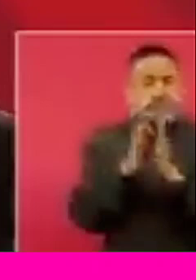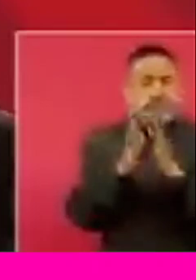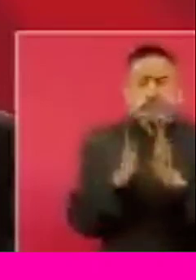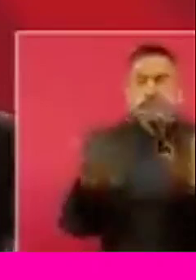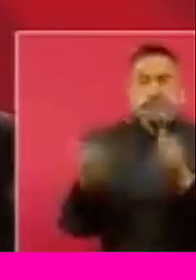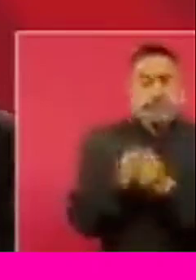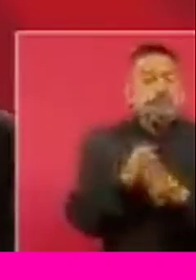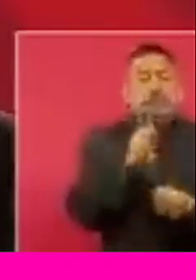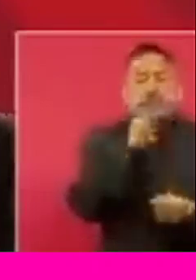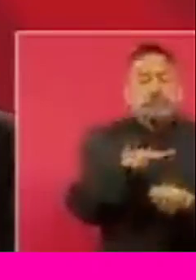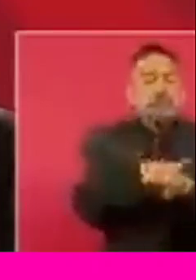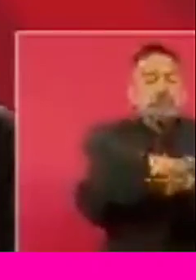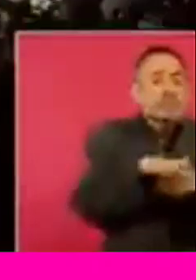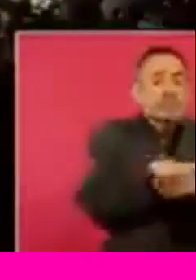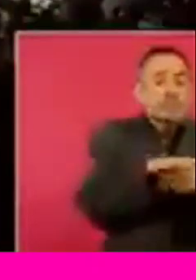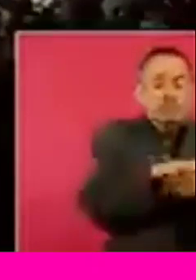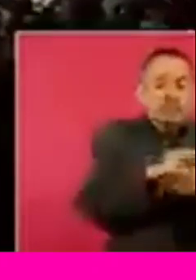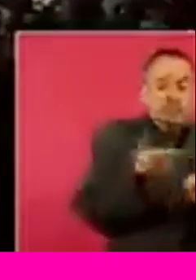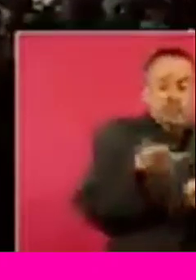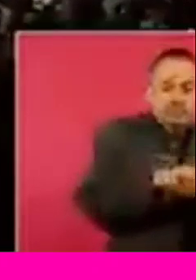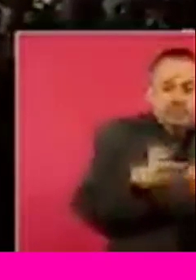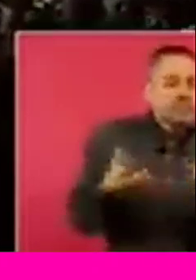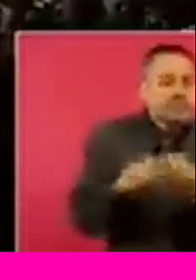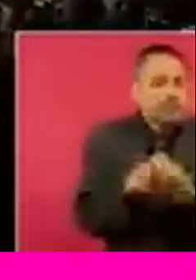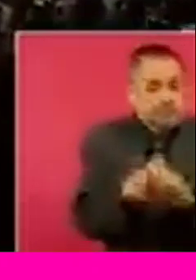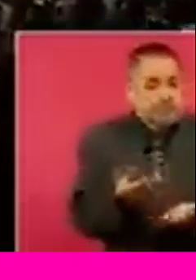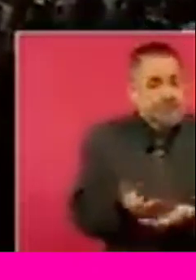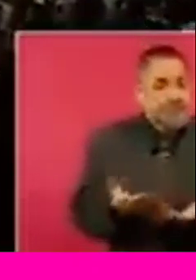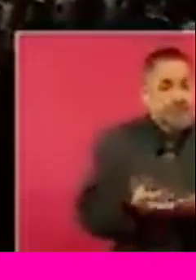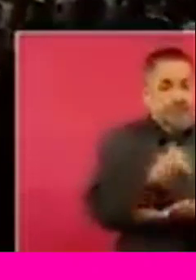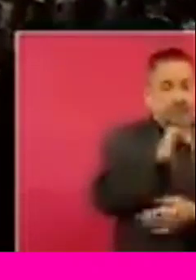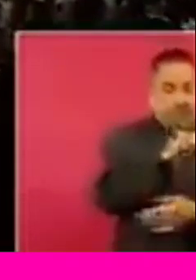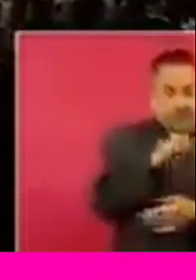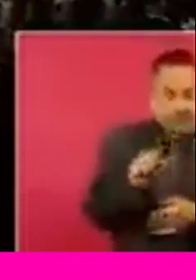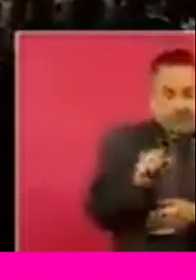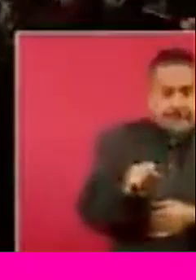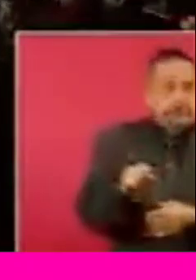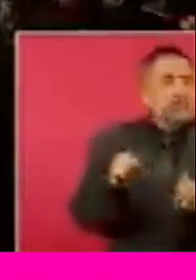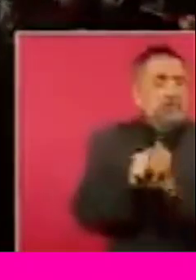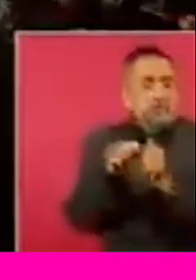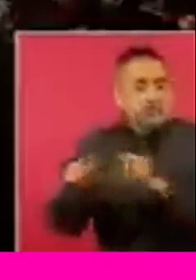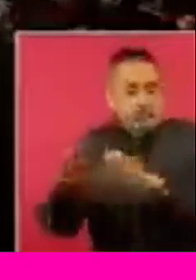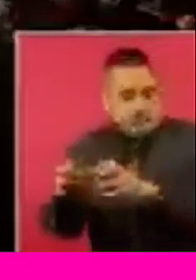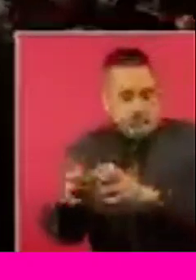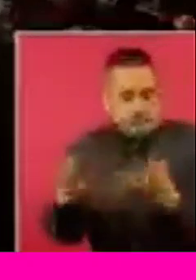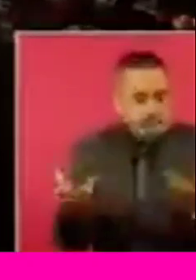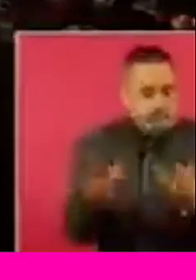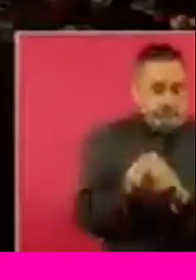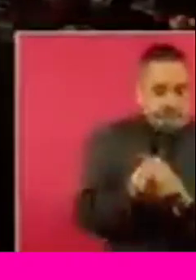los verdaderos saqueadores de México. Bueno, ¿y usted qué opina? Déjanos tu comentario aquí abajo. Ya sabes, dale me